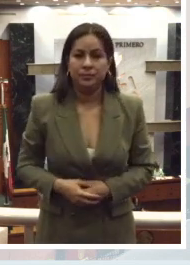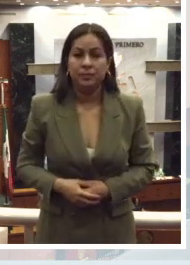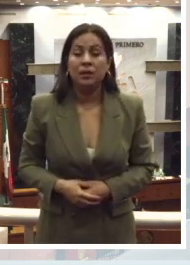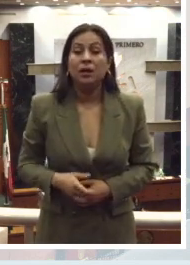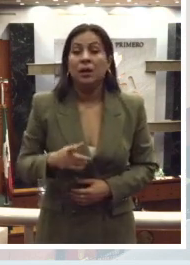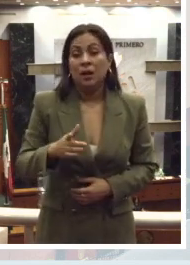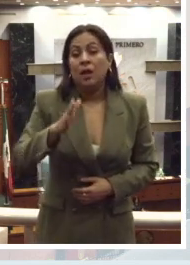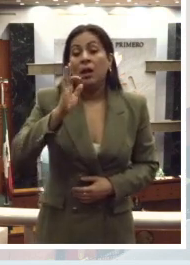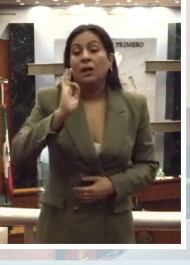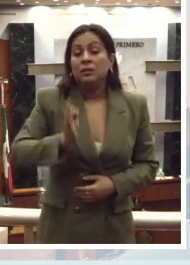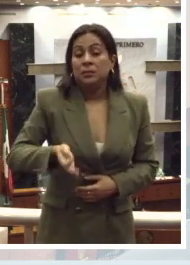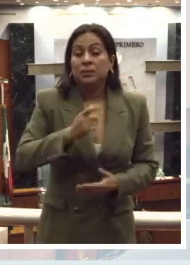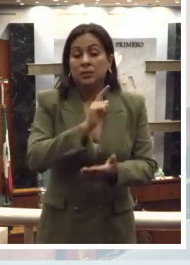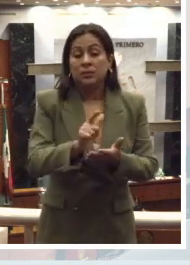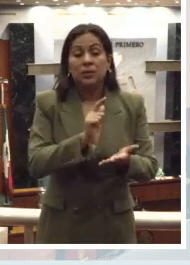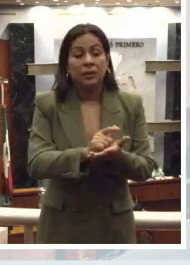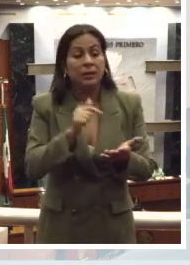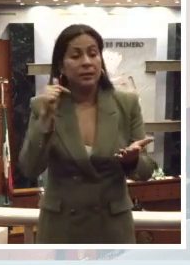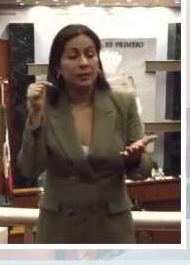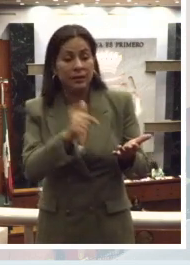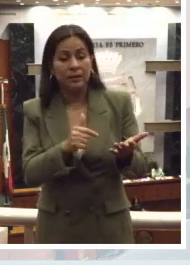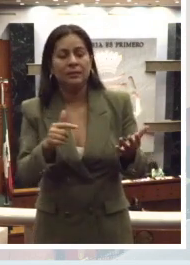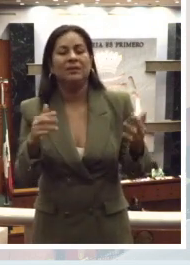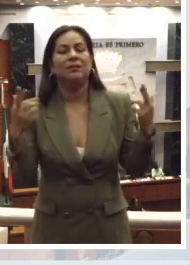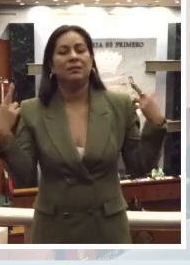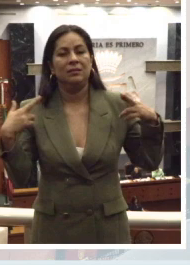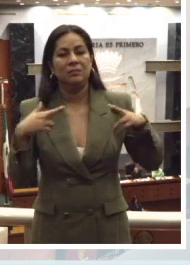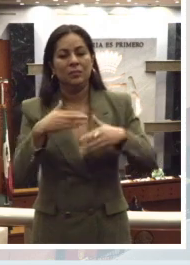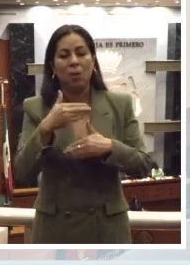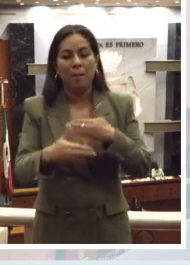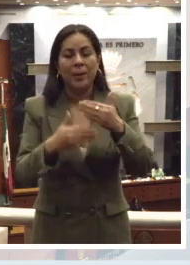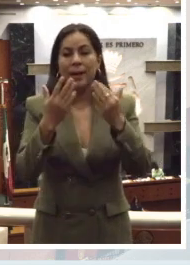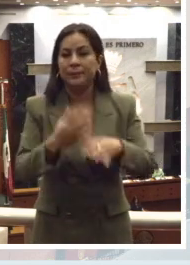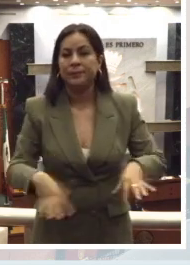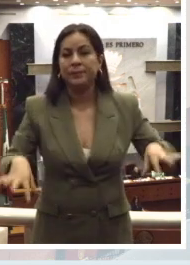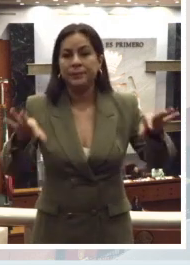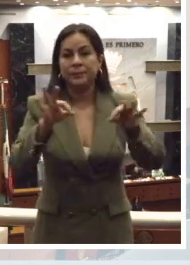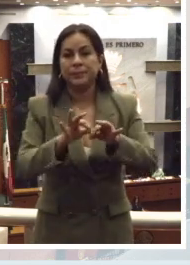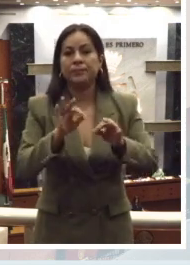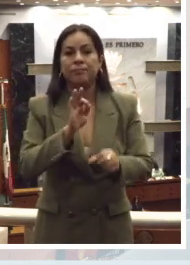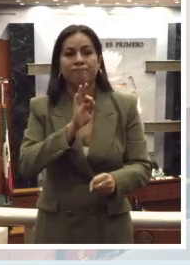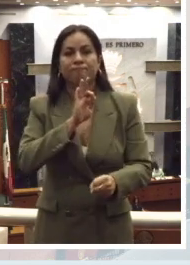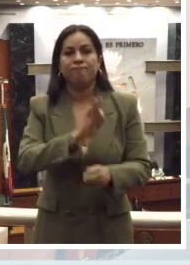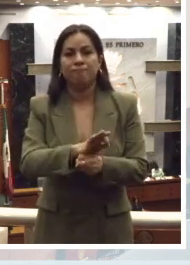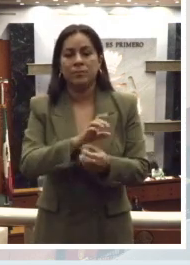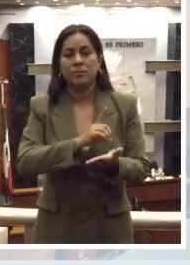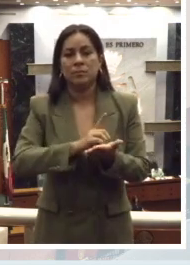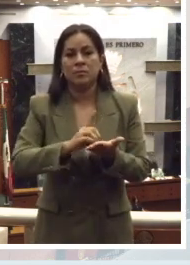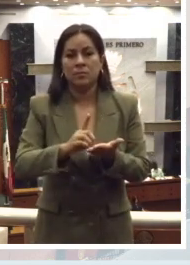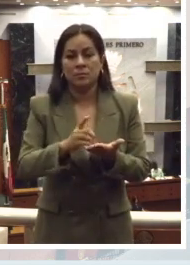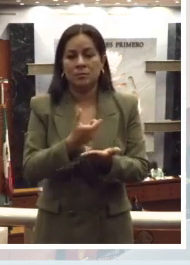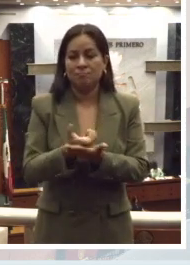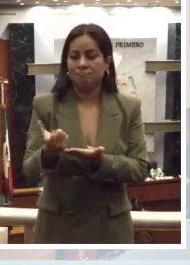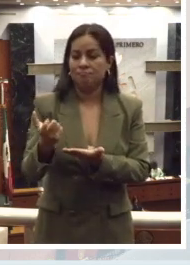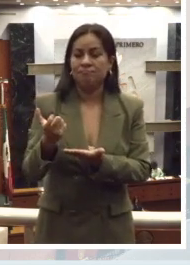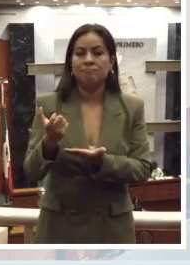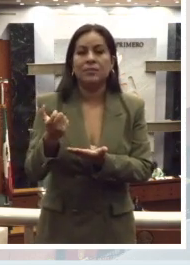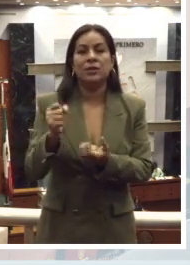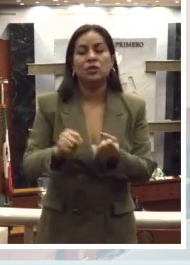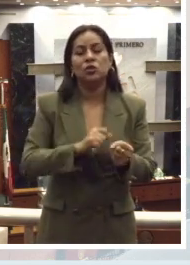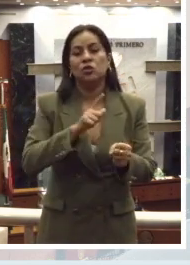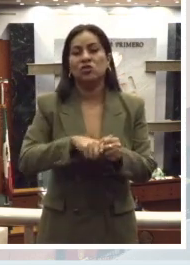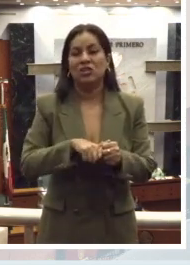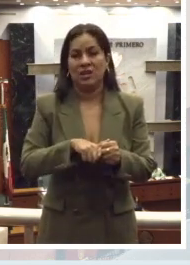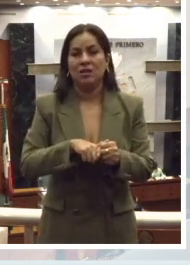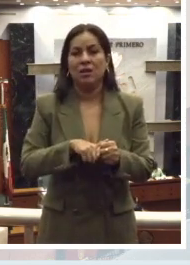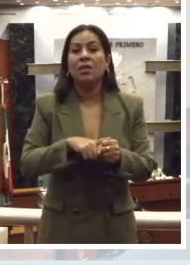La aprobación de esta iniciativa representa un paso fundamental en la protección de los derechos económicos y